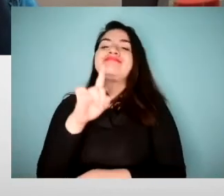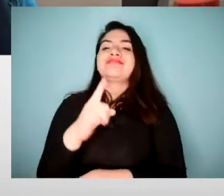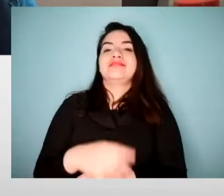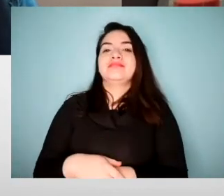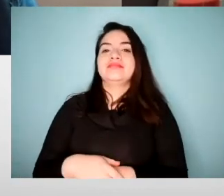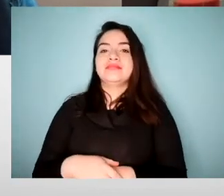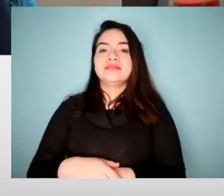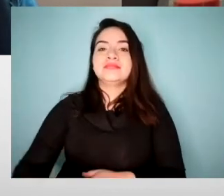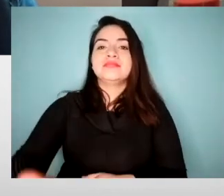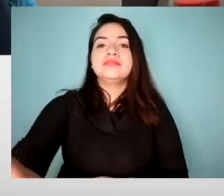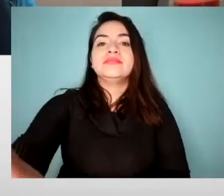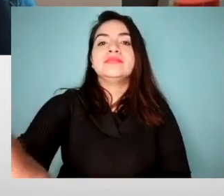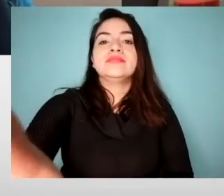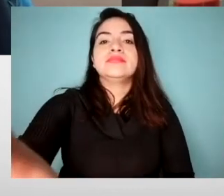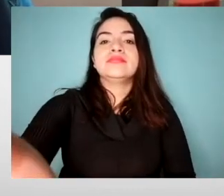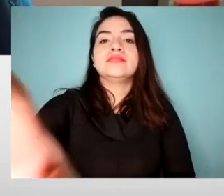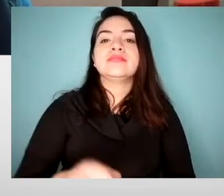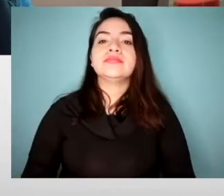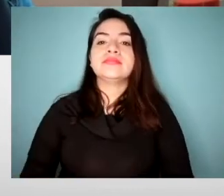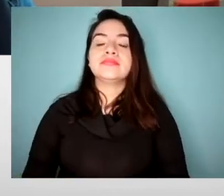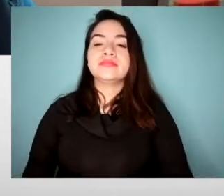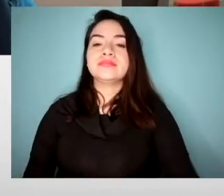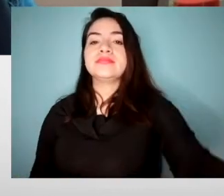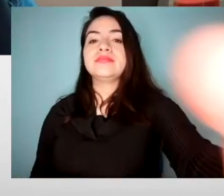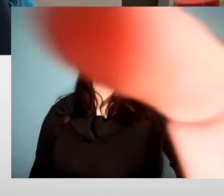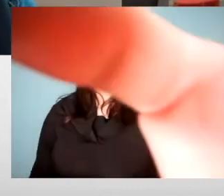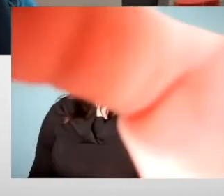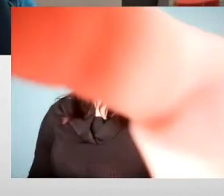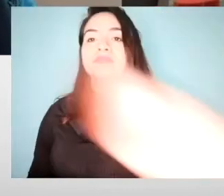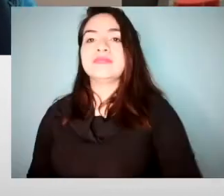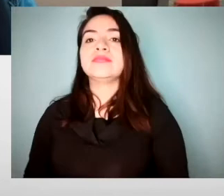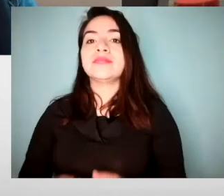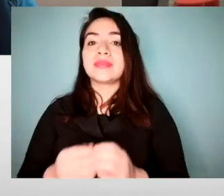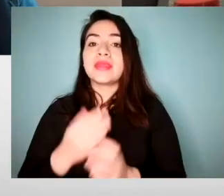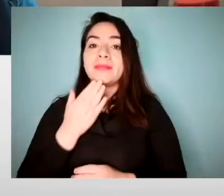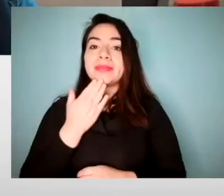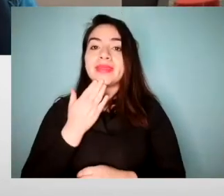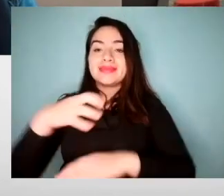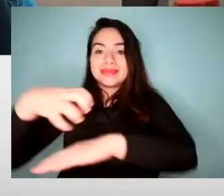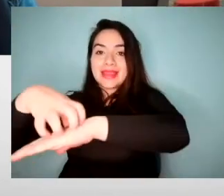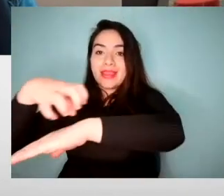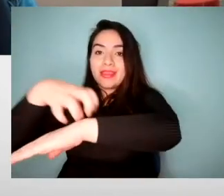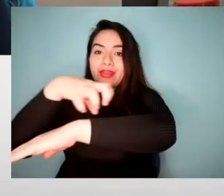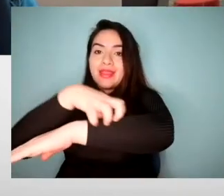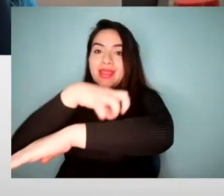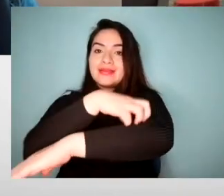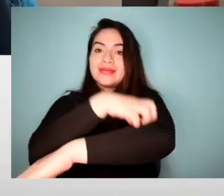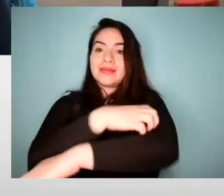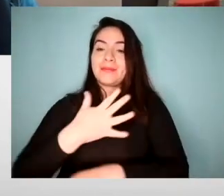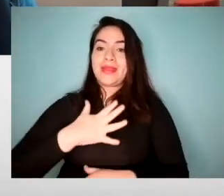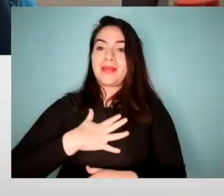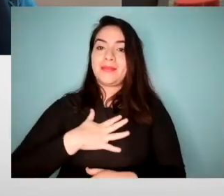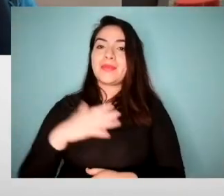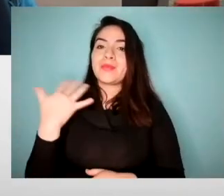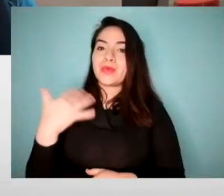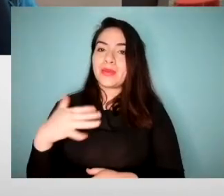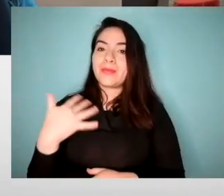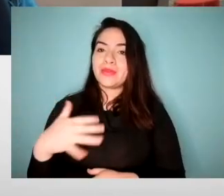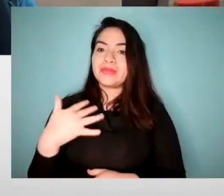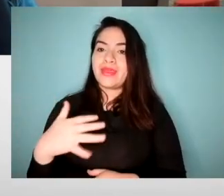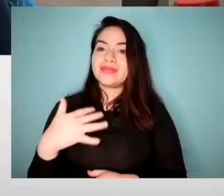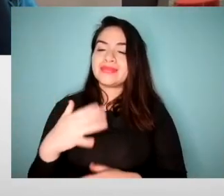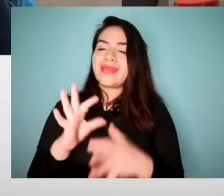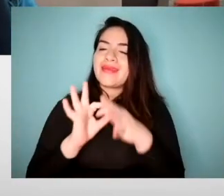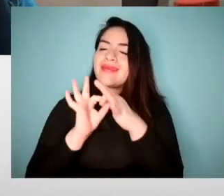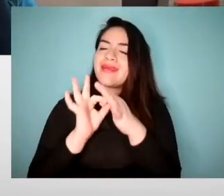que aporten y que hagan crecer universidades a nivel regional. Para mí ha sido muy gratificante estar en la